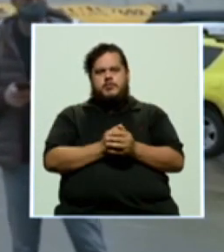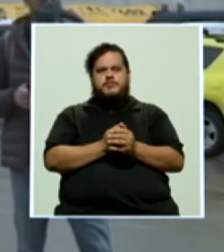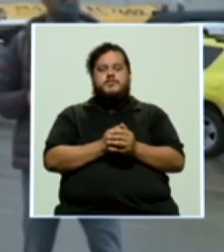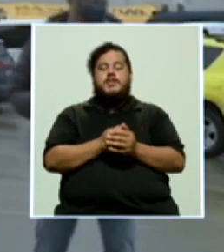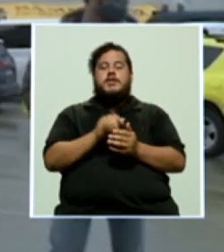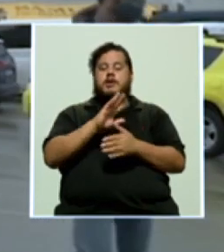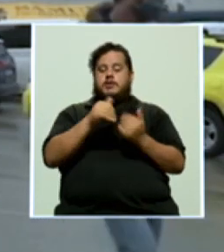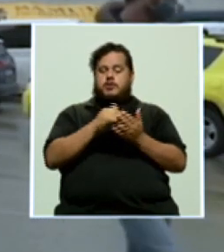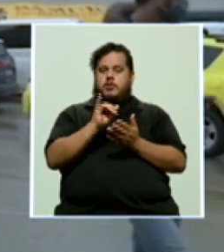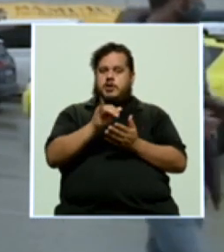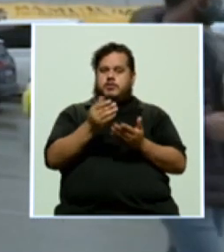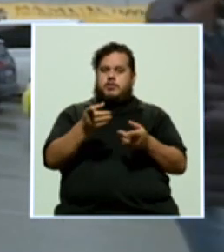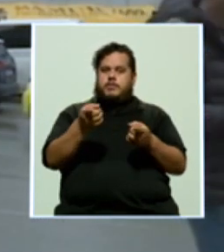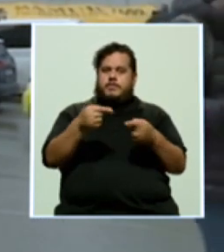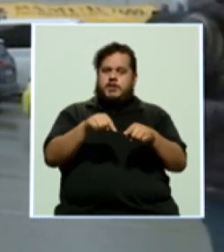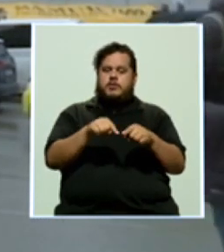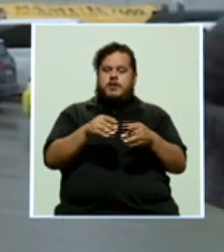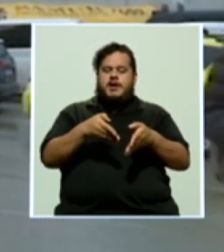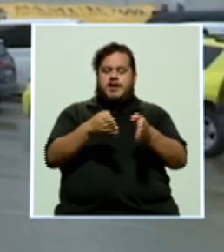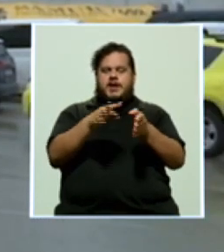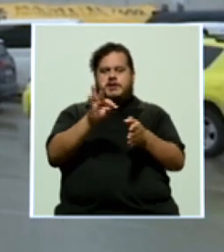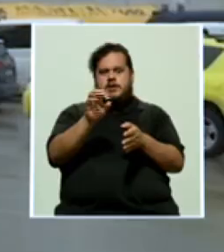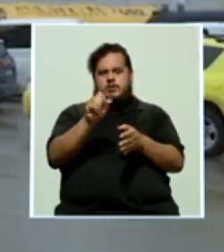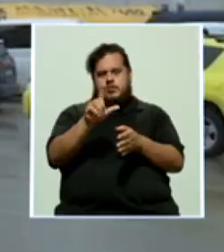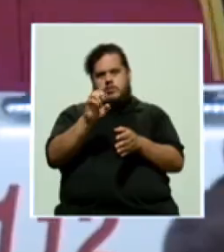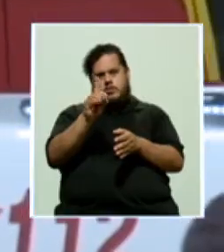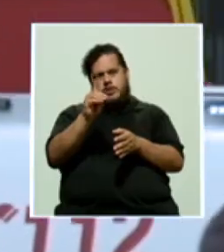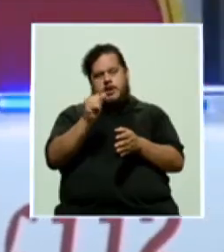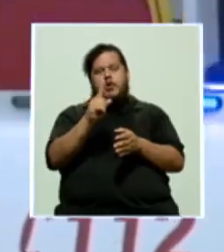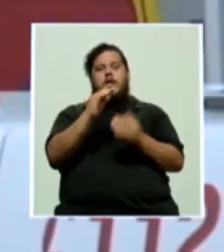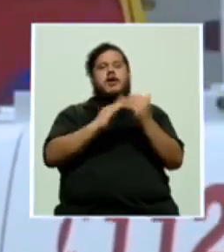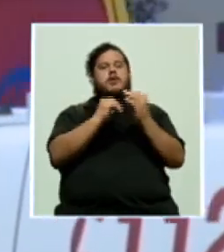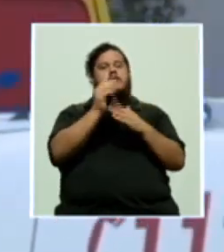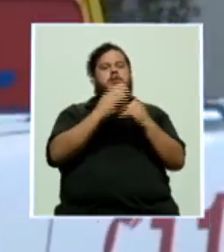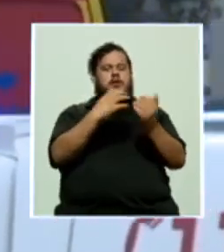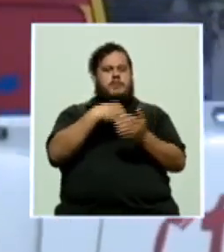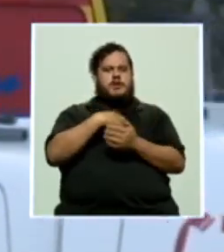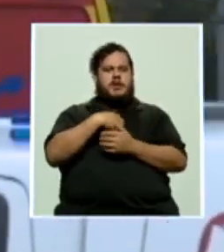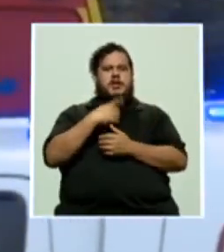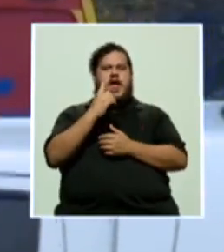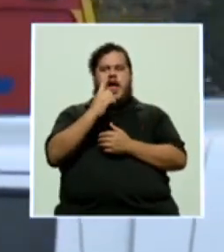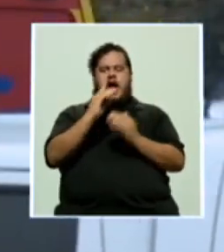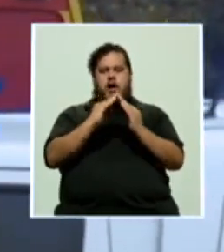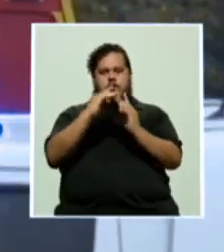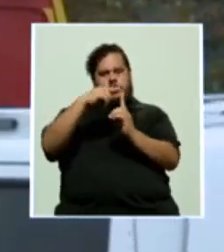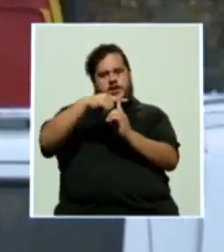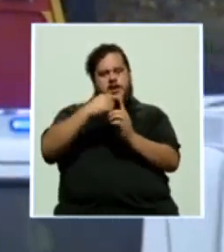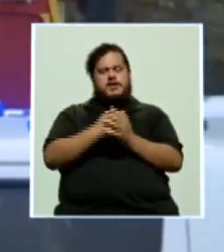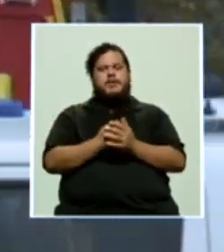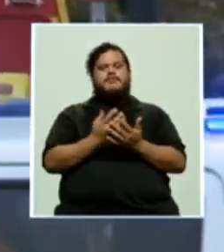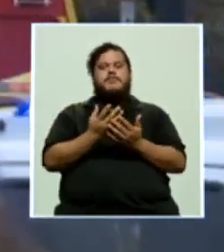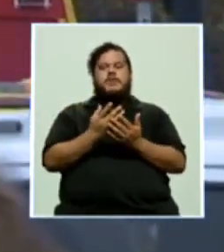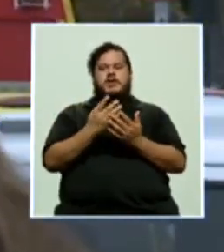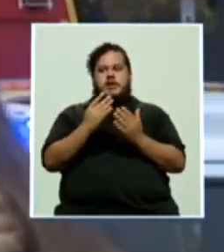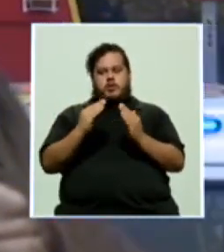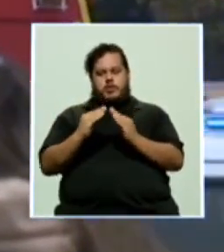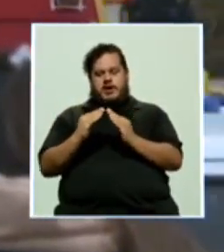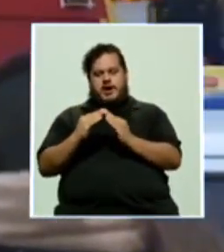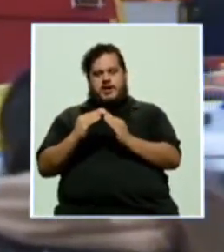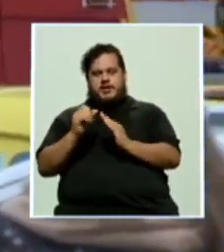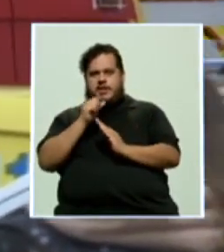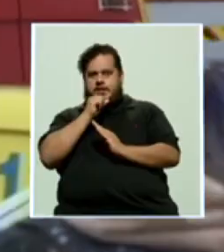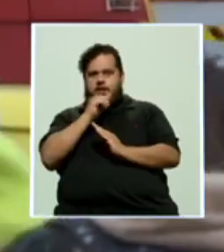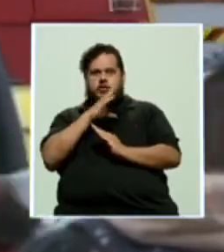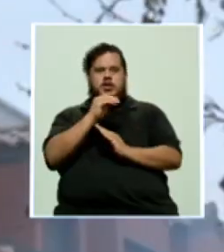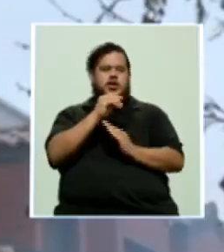se produjo en la céntrica calle Toledo, en un edificio perteneciente a una parroquia, entre una residencia de ancianos y una escuela,